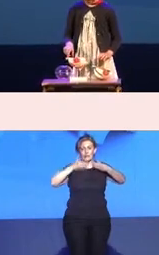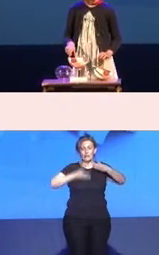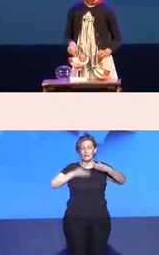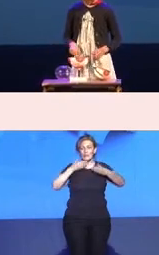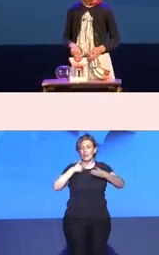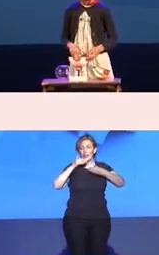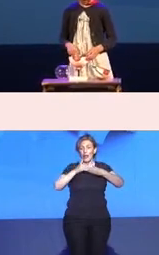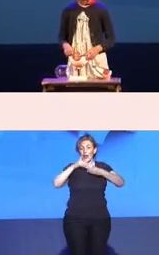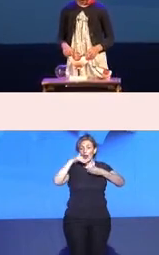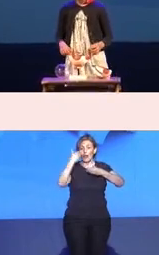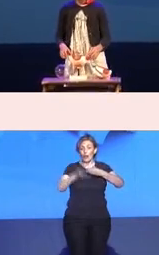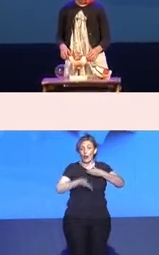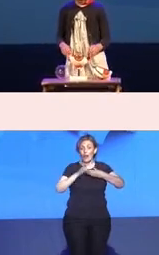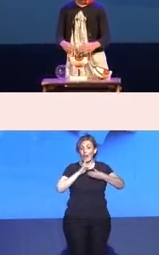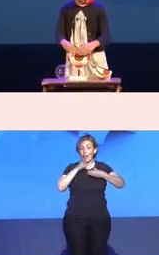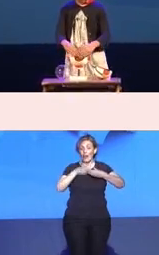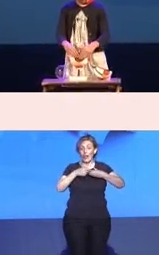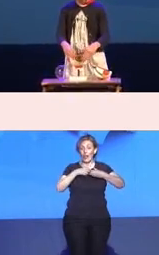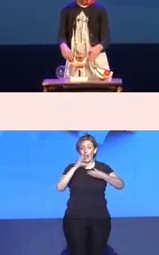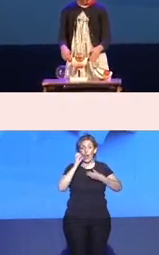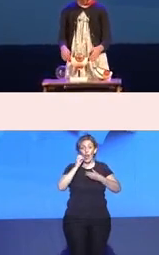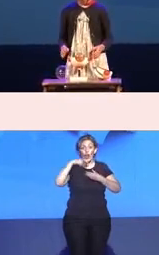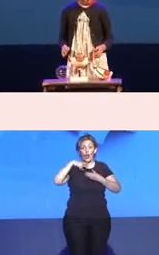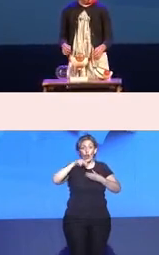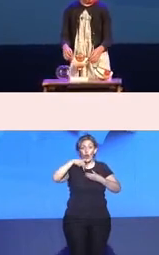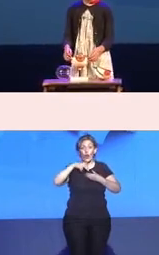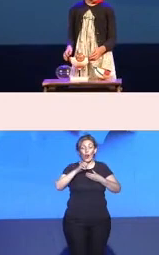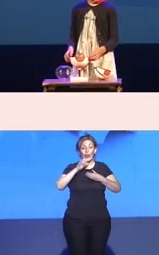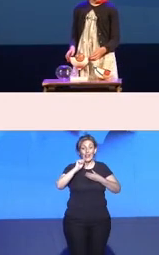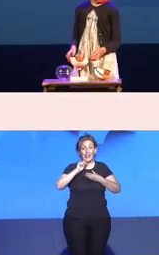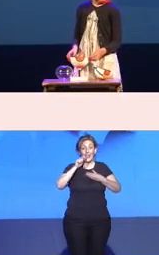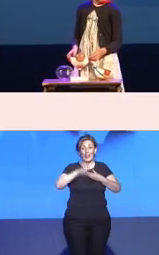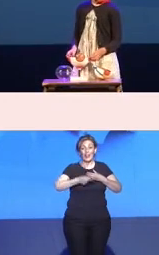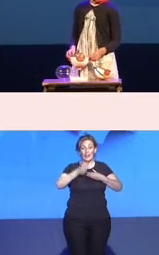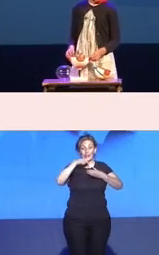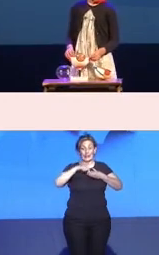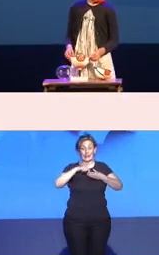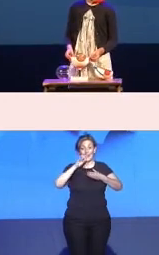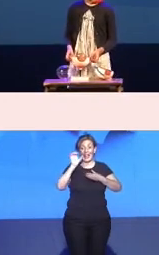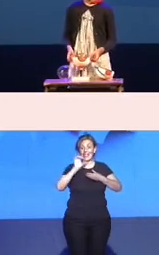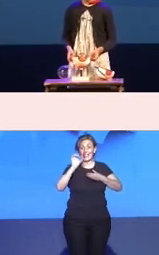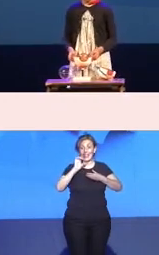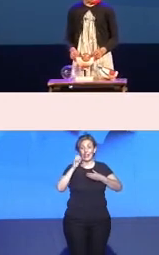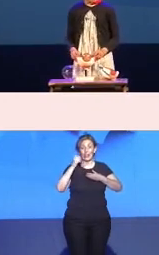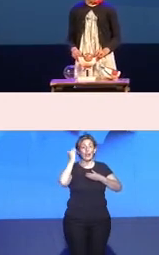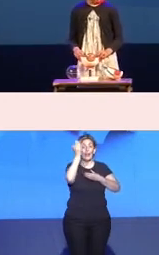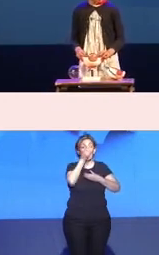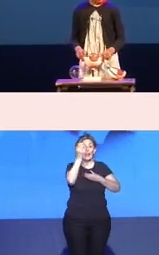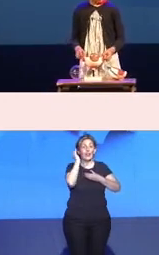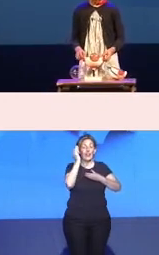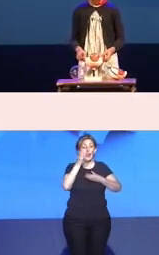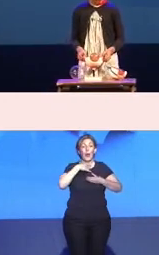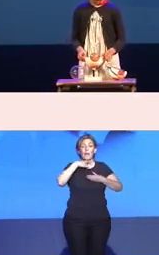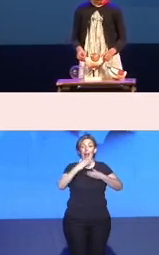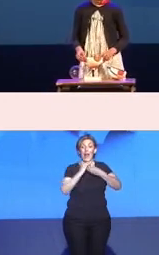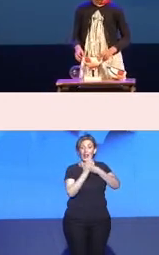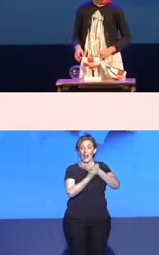más exterior es la córnea, que va por aquí, y la esclerótica, que se conoce como la capa blanca y dura del